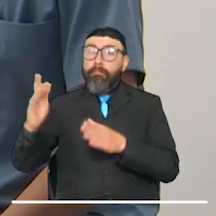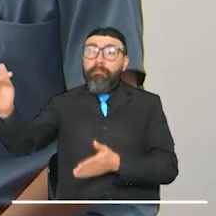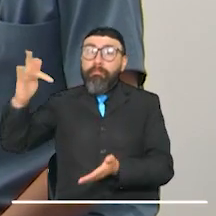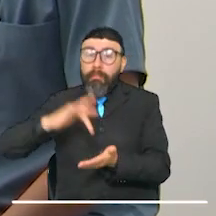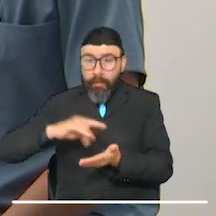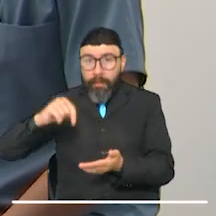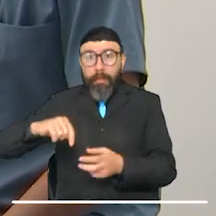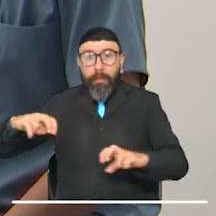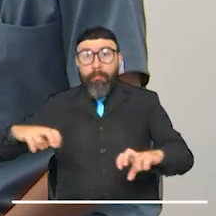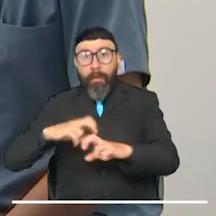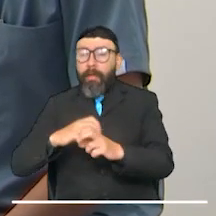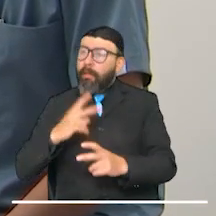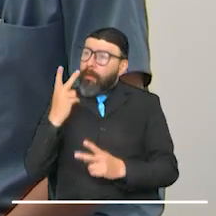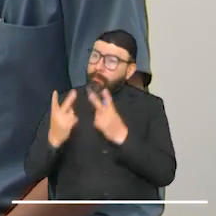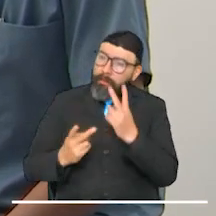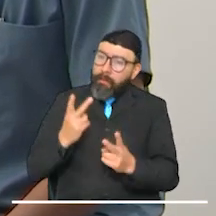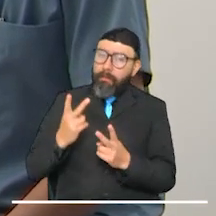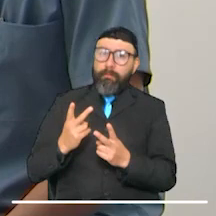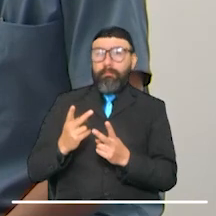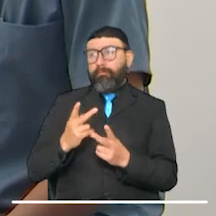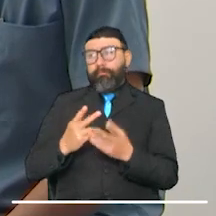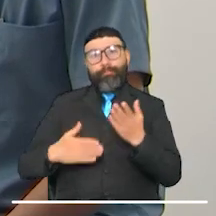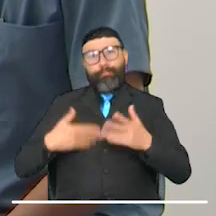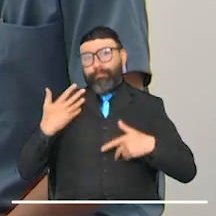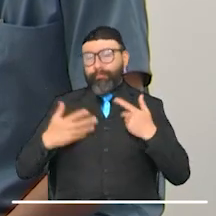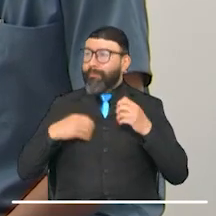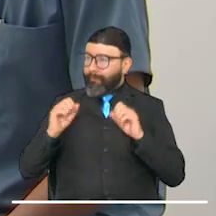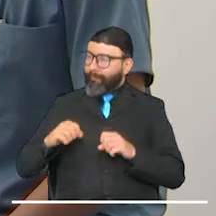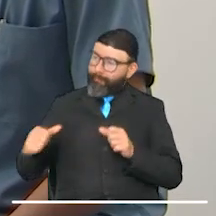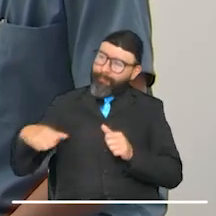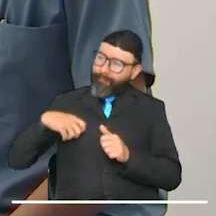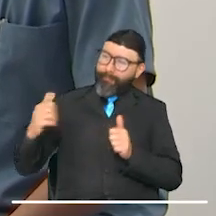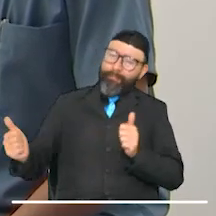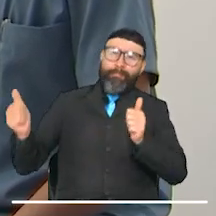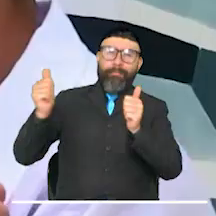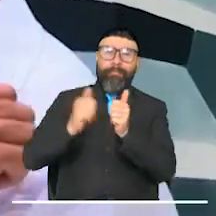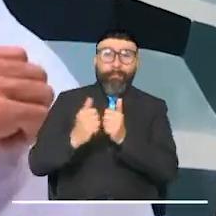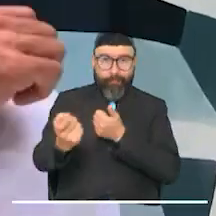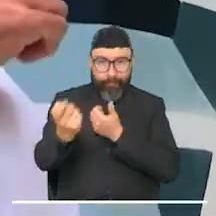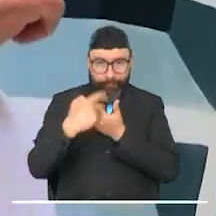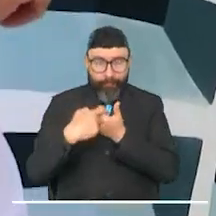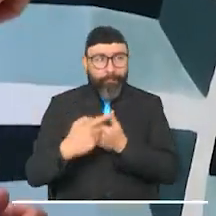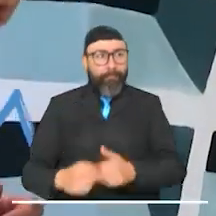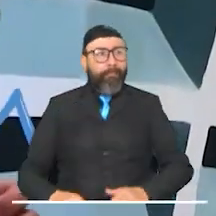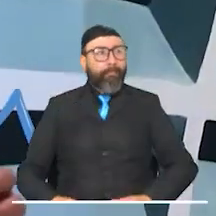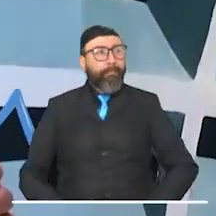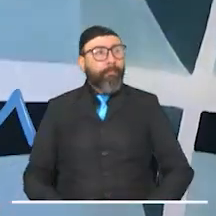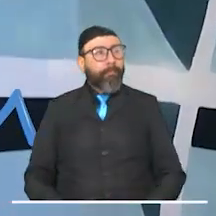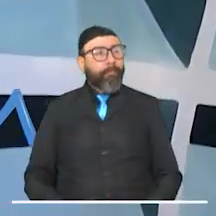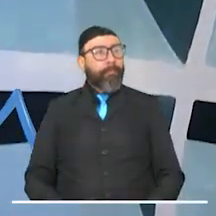que nos visiten y Será un placer tenerlos en nuestra en nuestra consulta